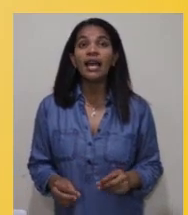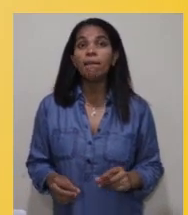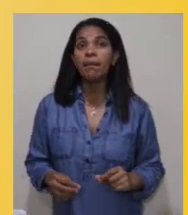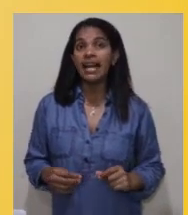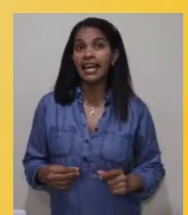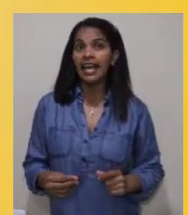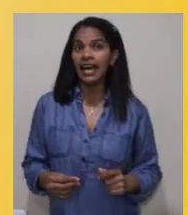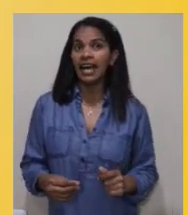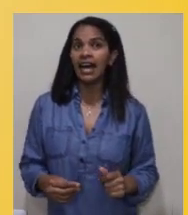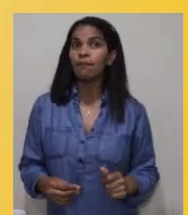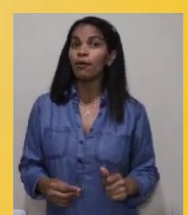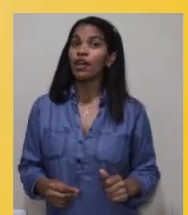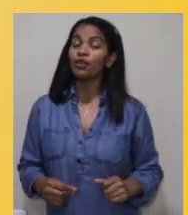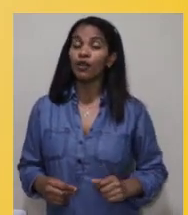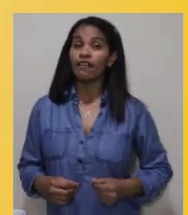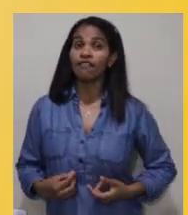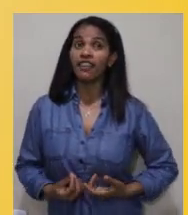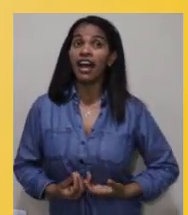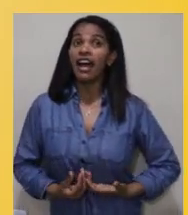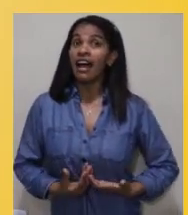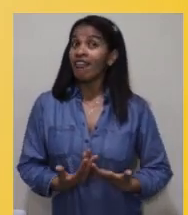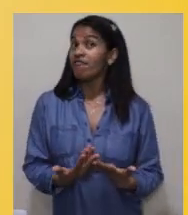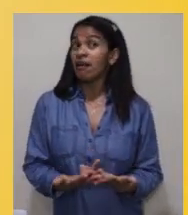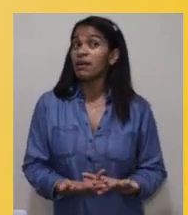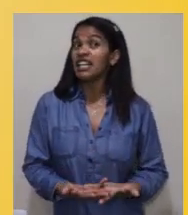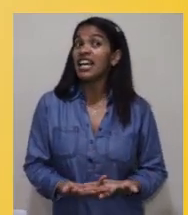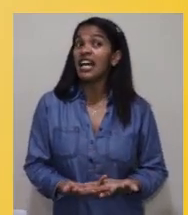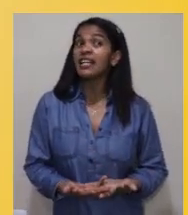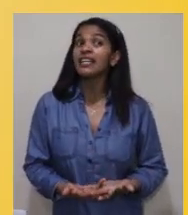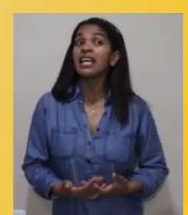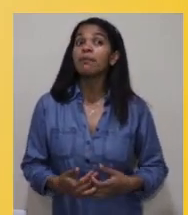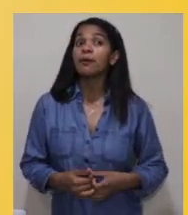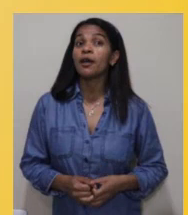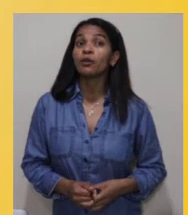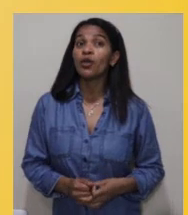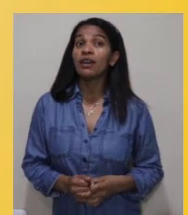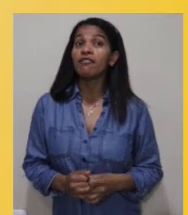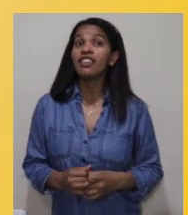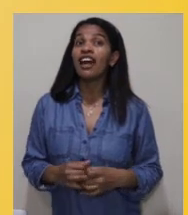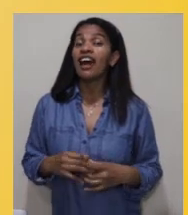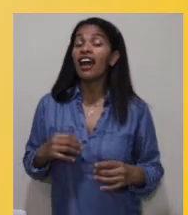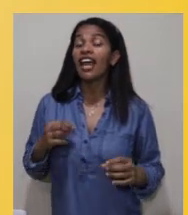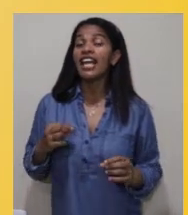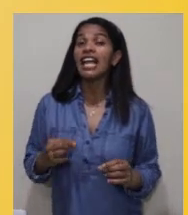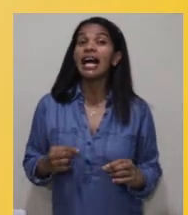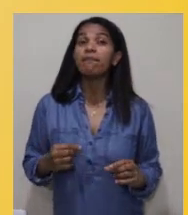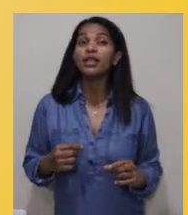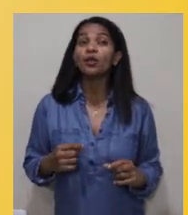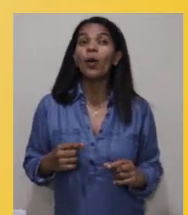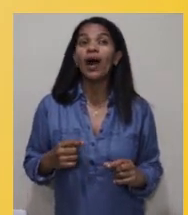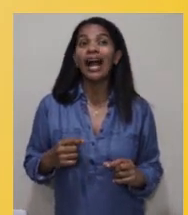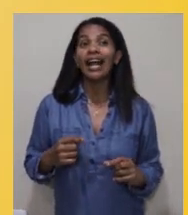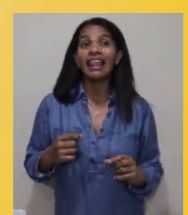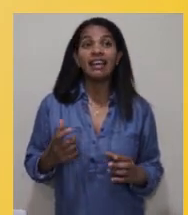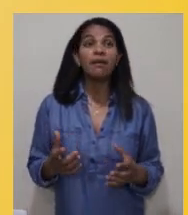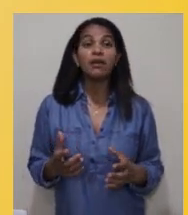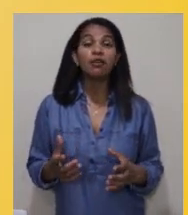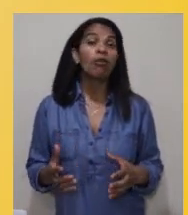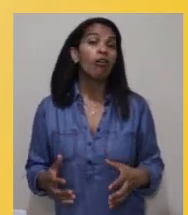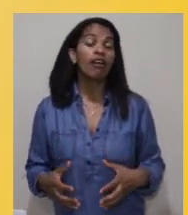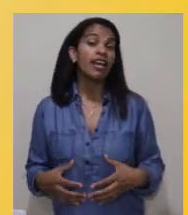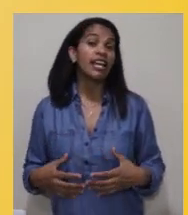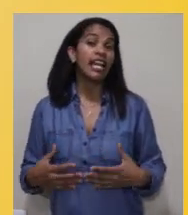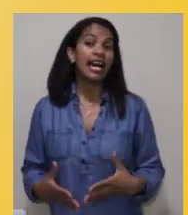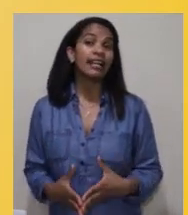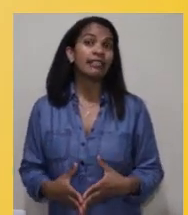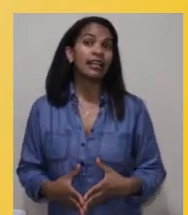vida en pareja, proyecto de vida familiar y el proyecto de vida en el ámbito